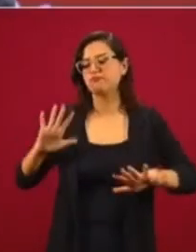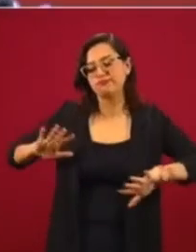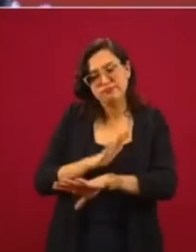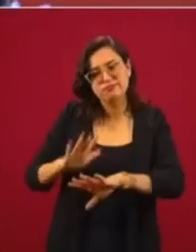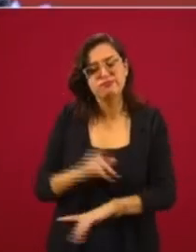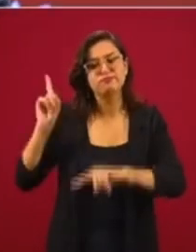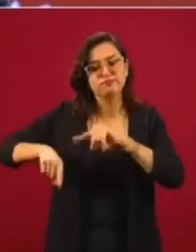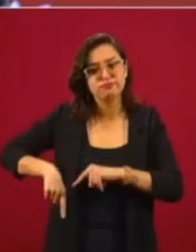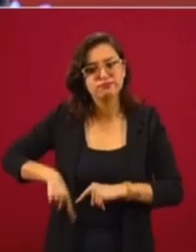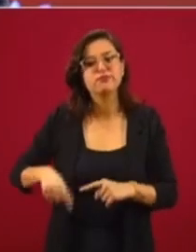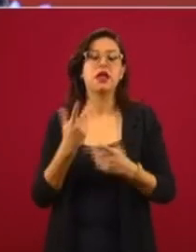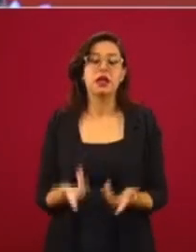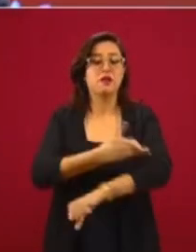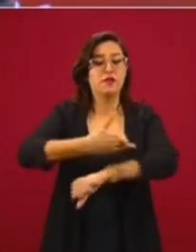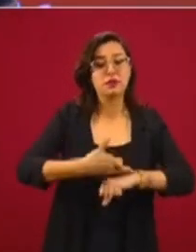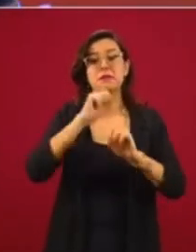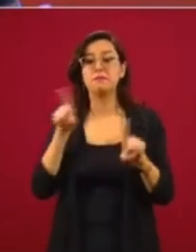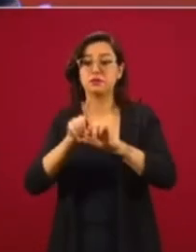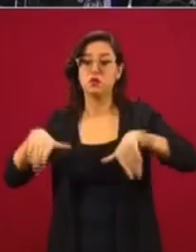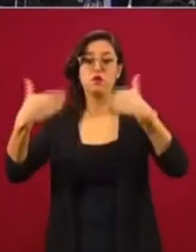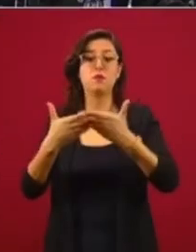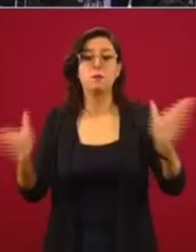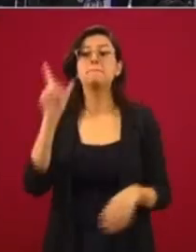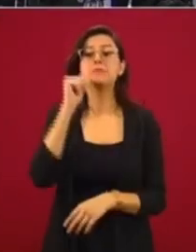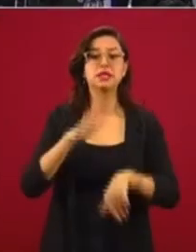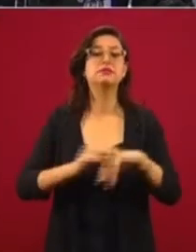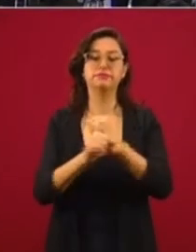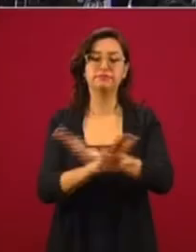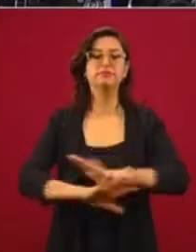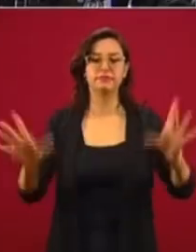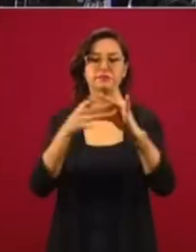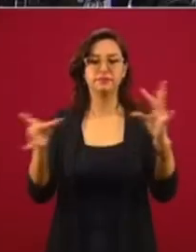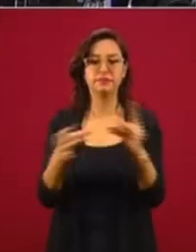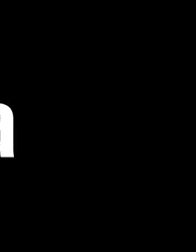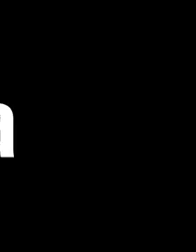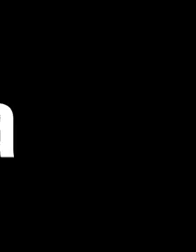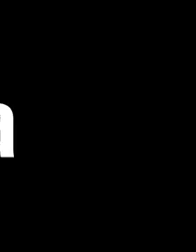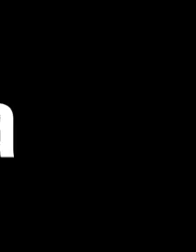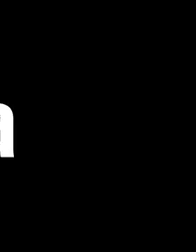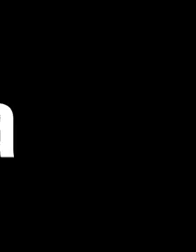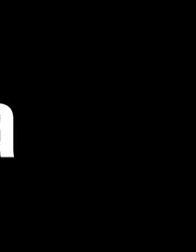en nuestra convivencia, tanto en lo familiar como en lo público. Mañana se va a hablar sobre este tema.